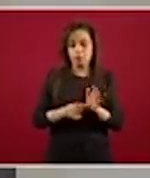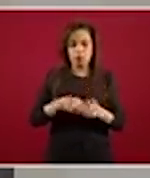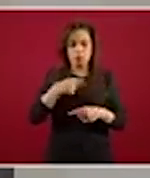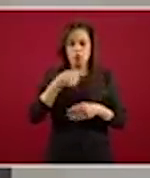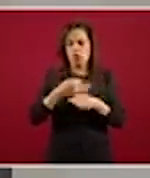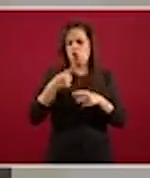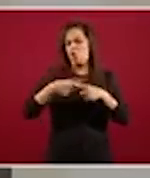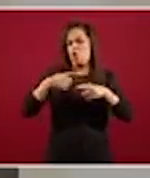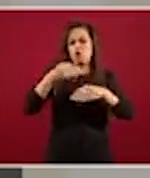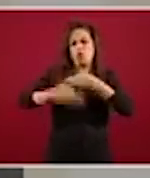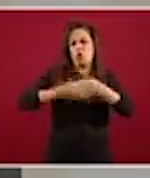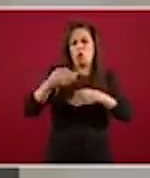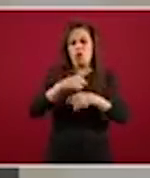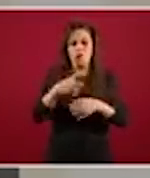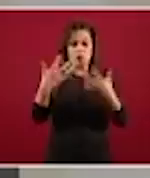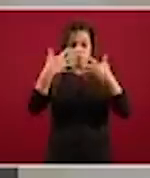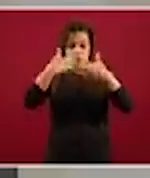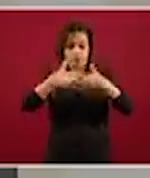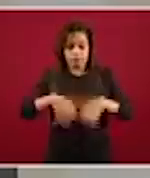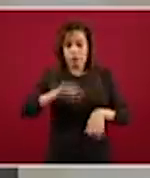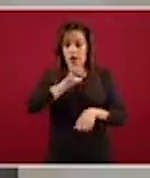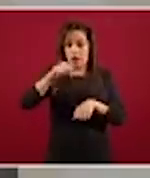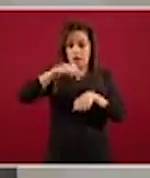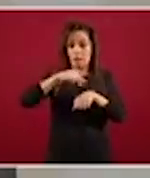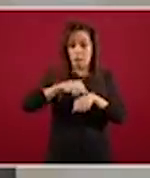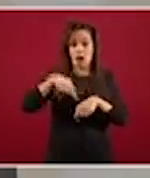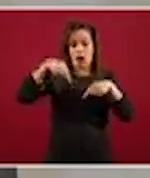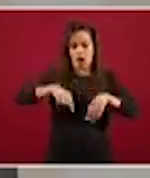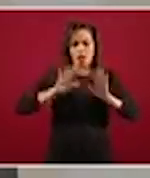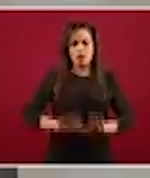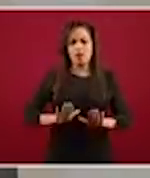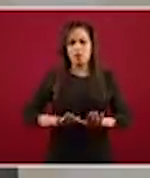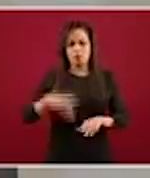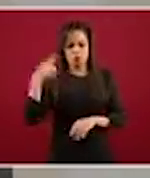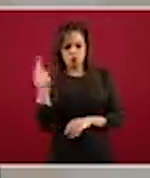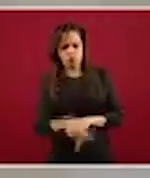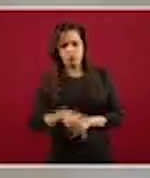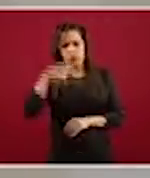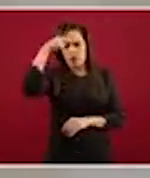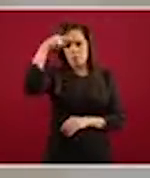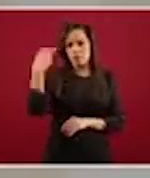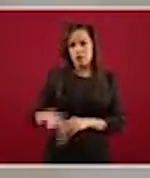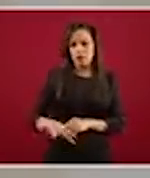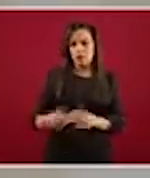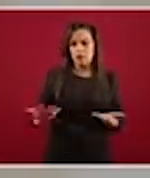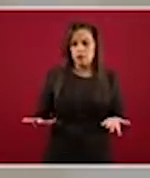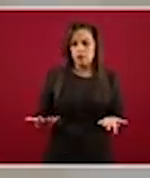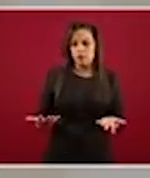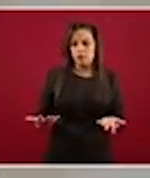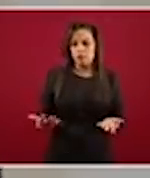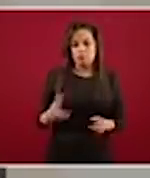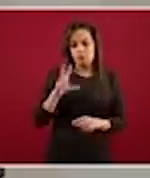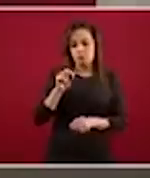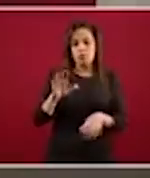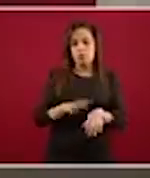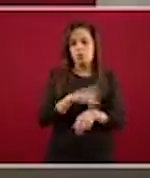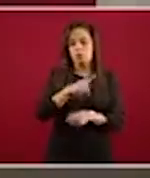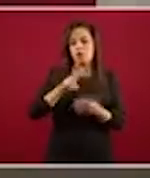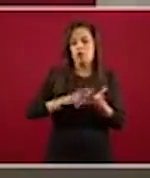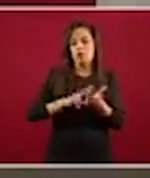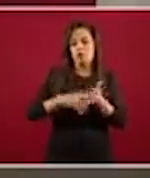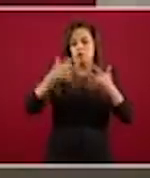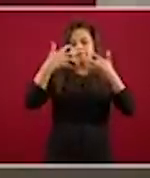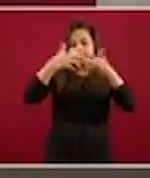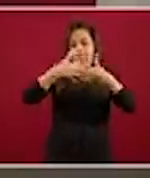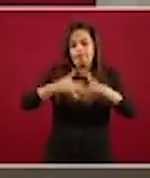equipo médico en México se queda en México. Pues con eso lo que haríamos es interrumpir toda la cadena de valor y producción en